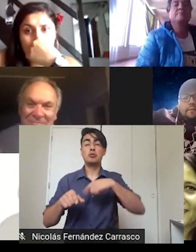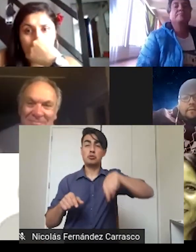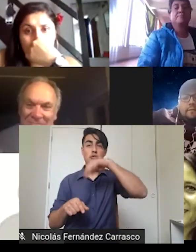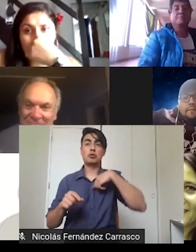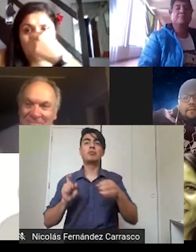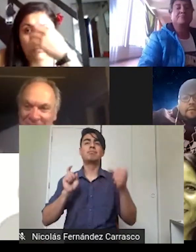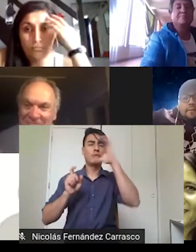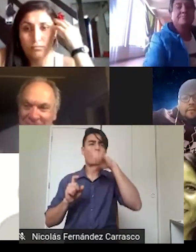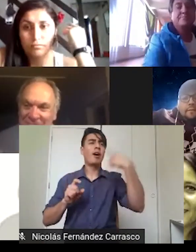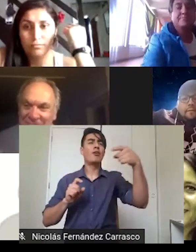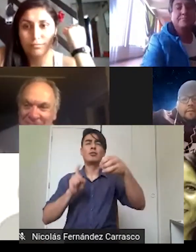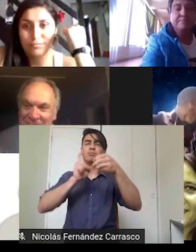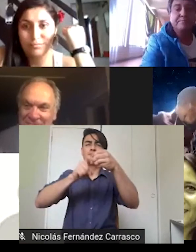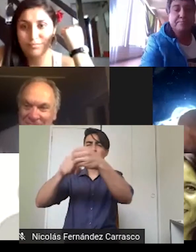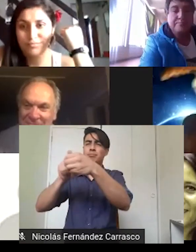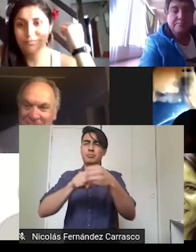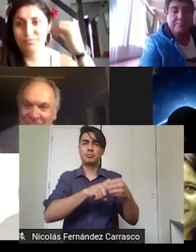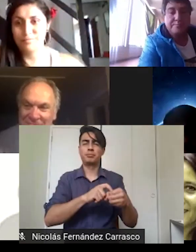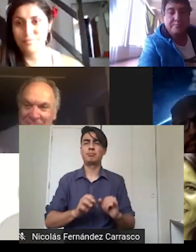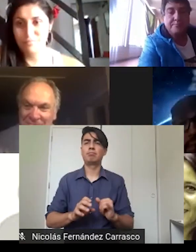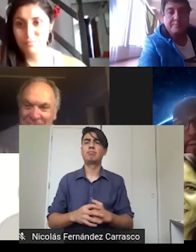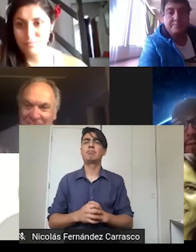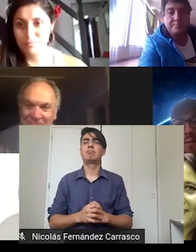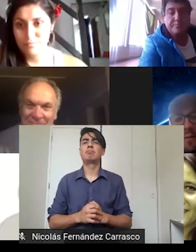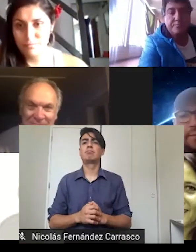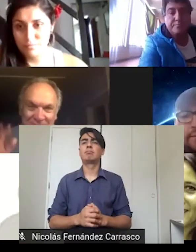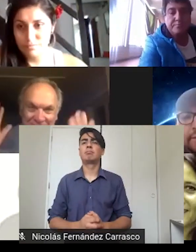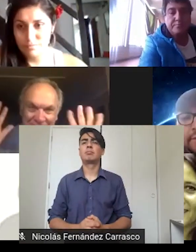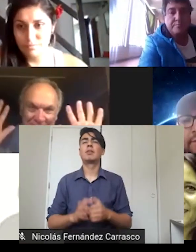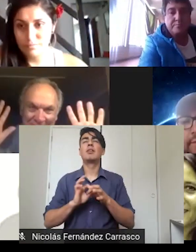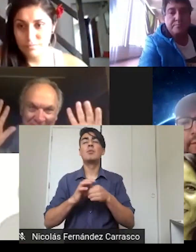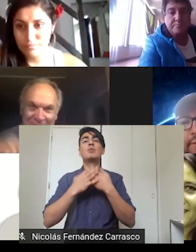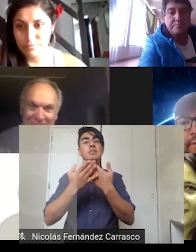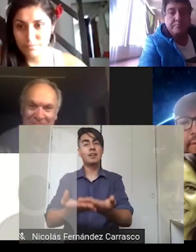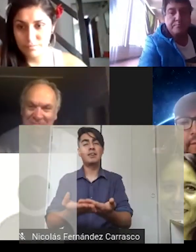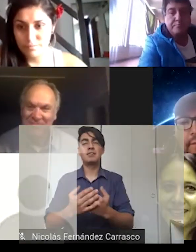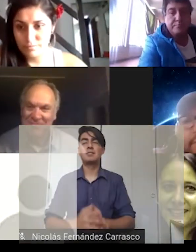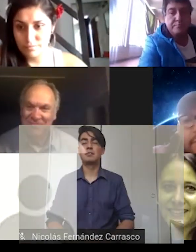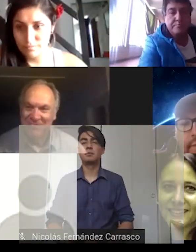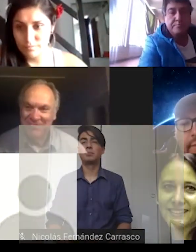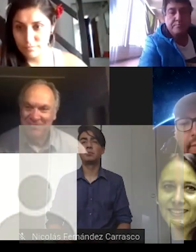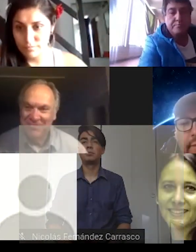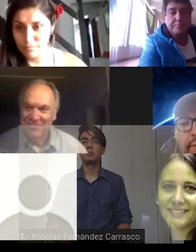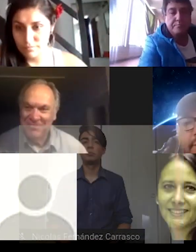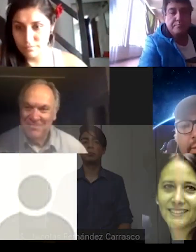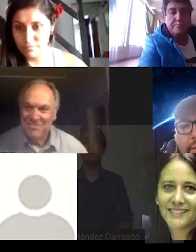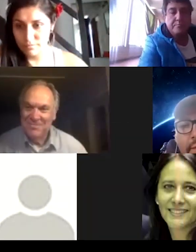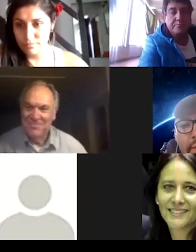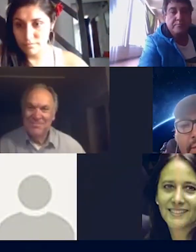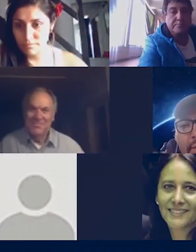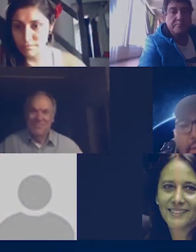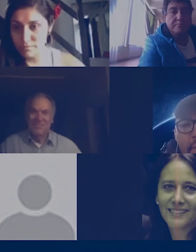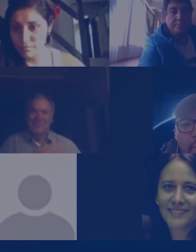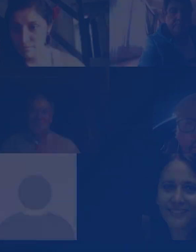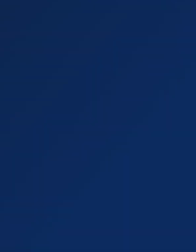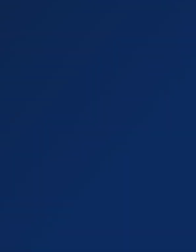acá. Gracias a todos, Alfredo, Tecana, Anita. Muy buenas tardes.